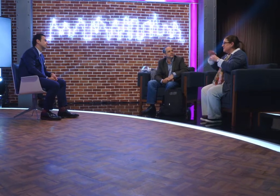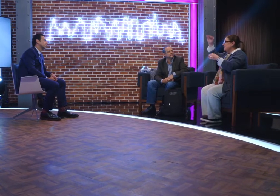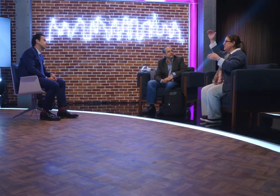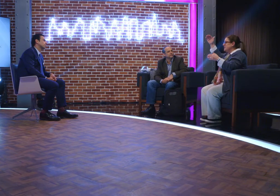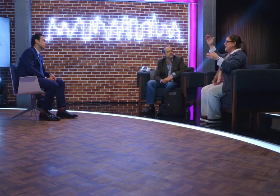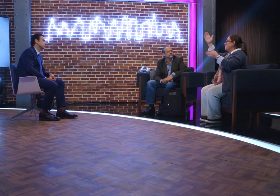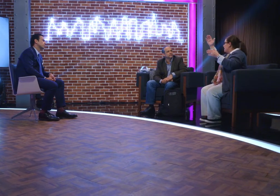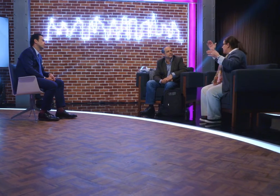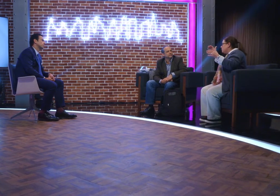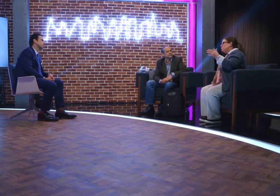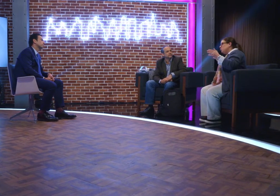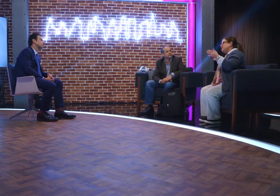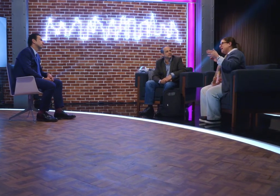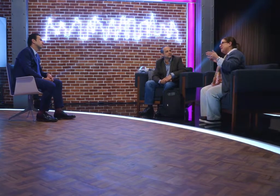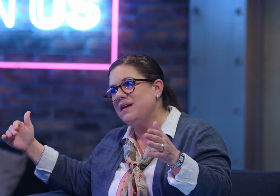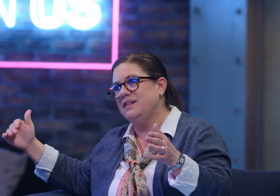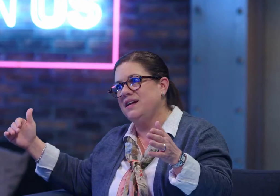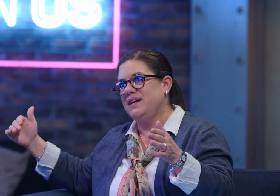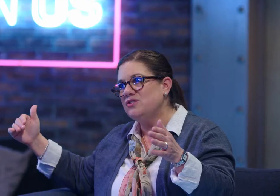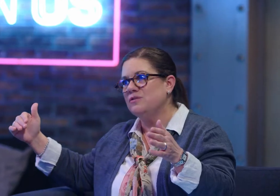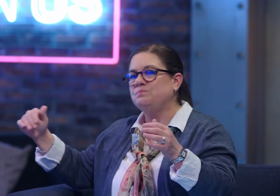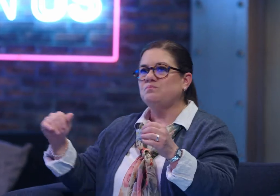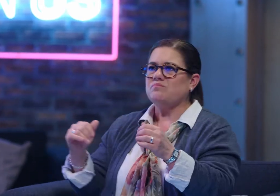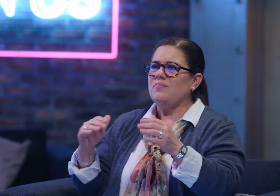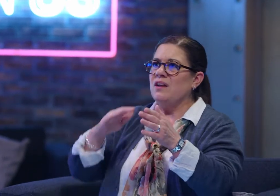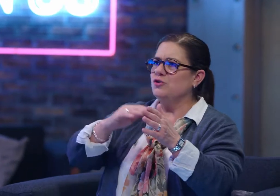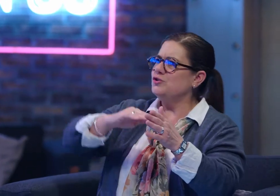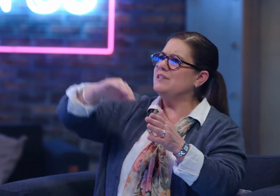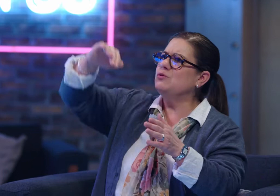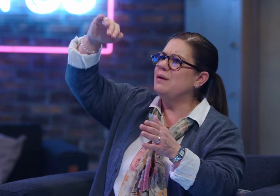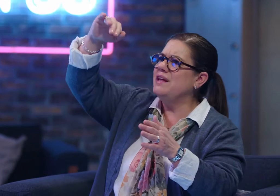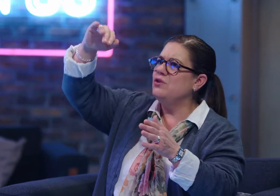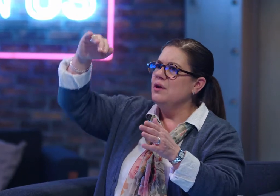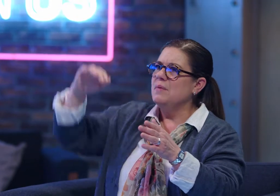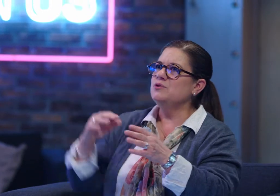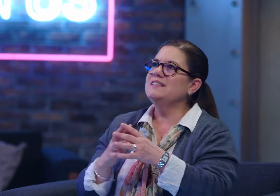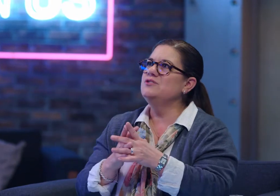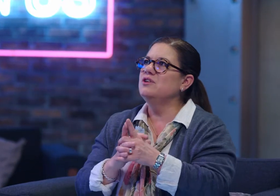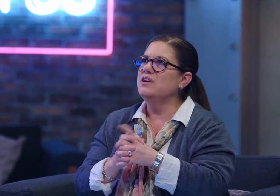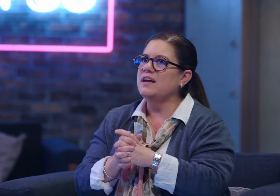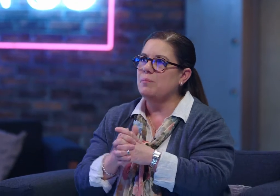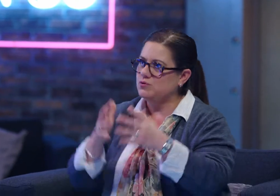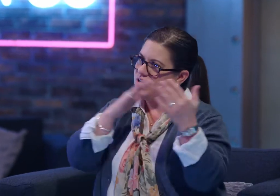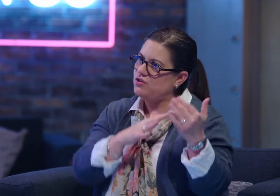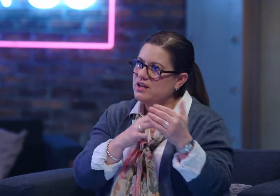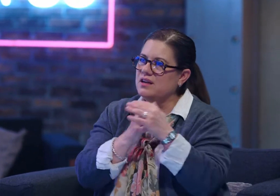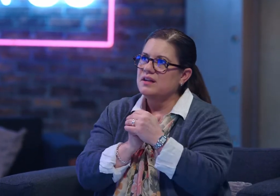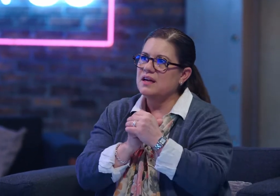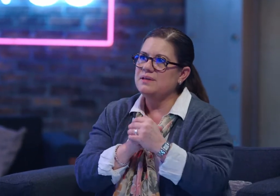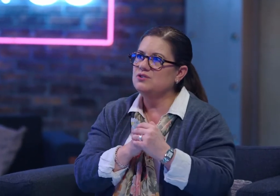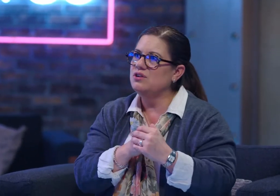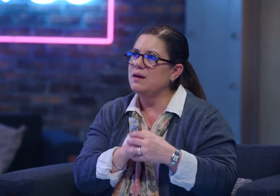evidencias científicas indicaban que sus curvas ya iban en declinación. Nosotros estamos abriendo, vamos a hacer, yo creo que a